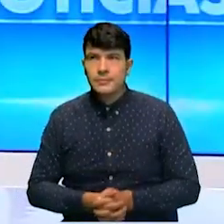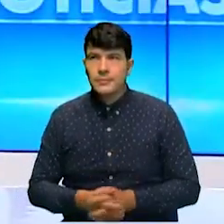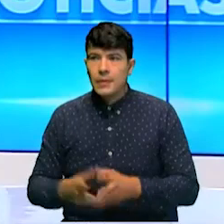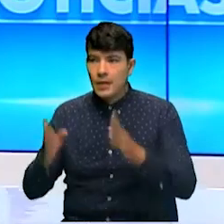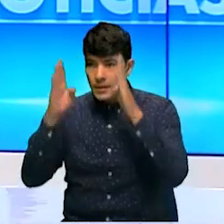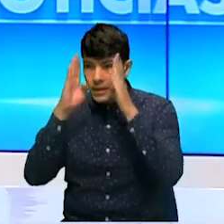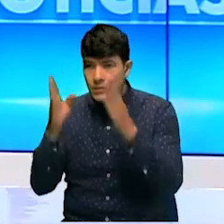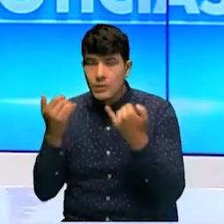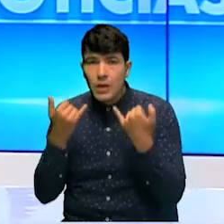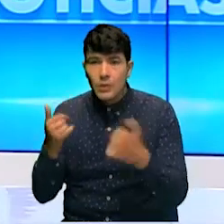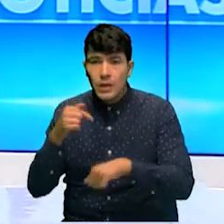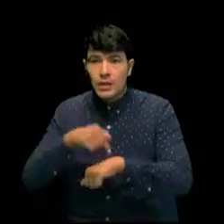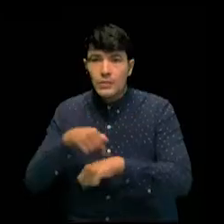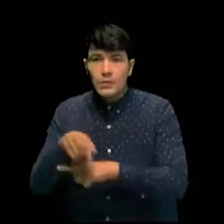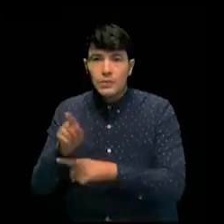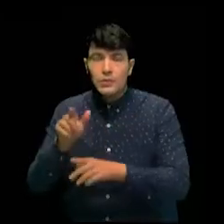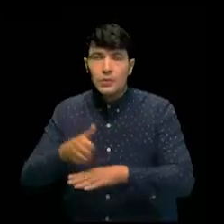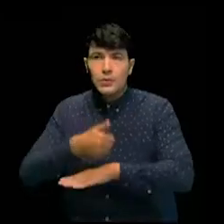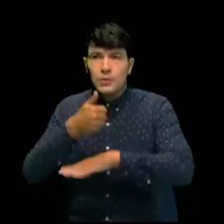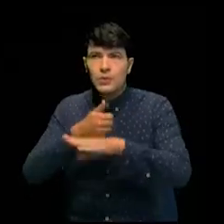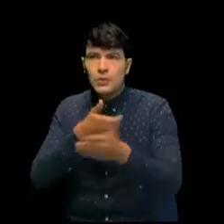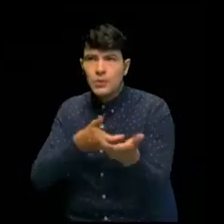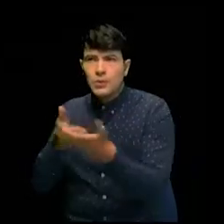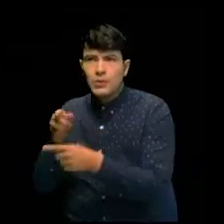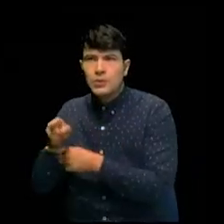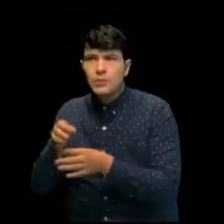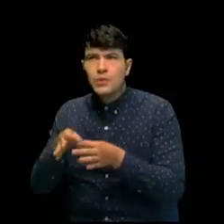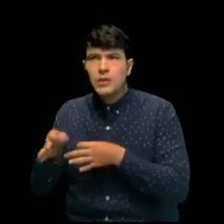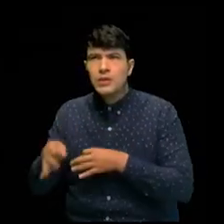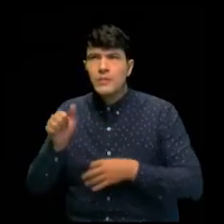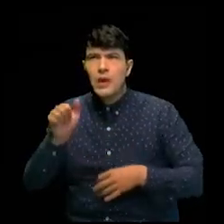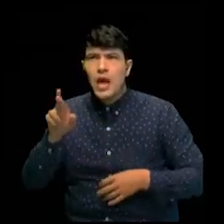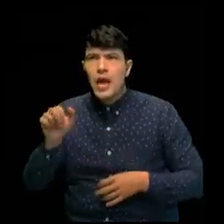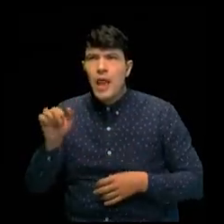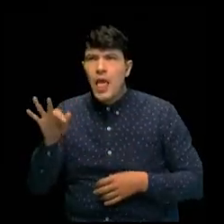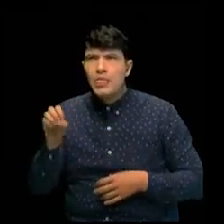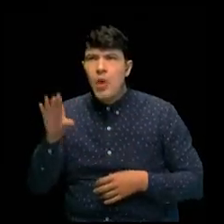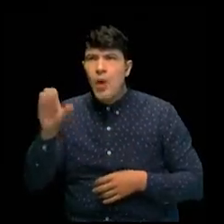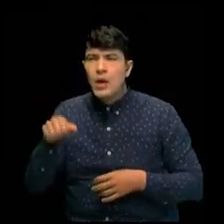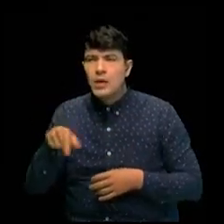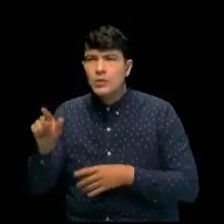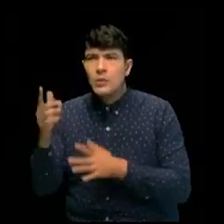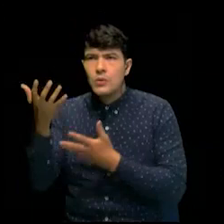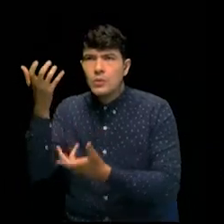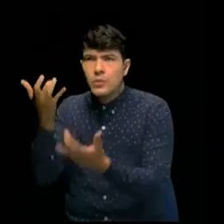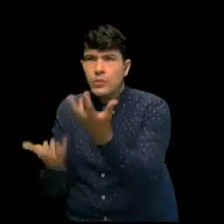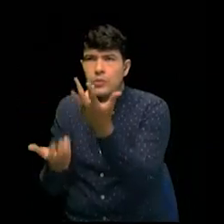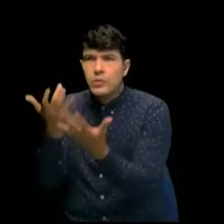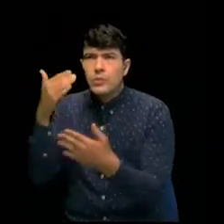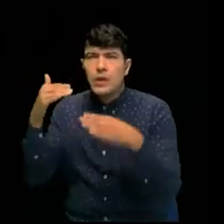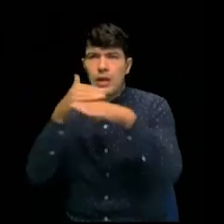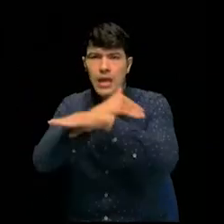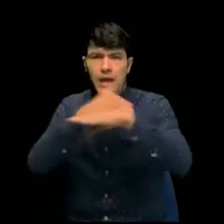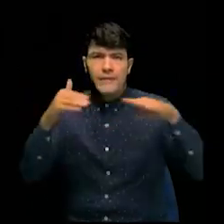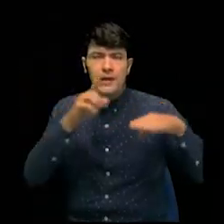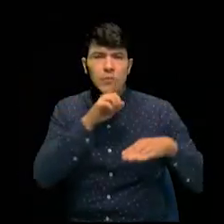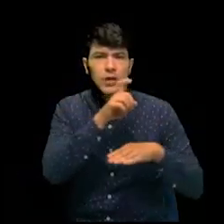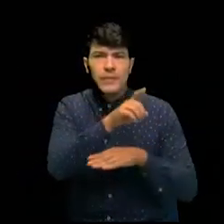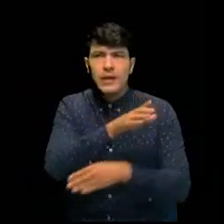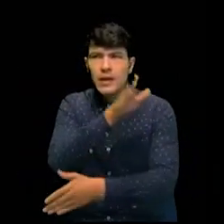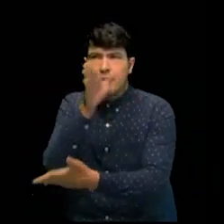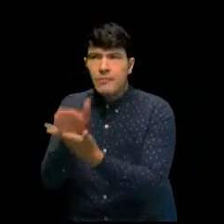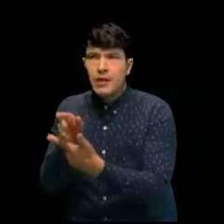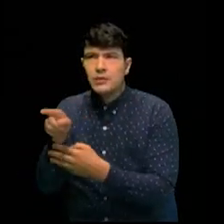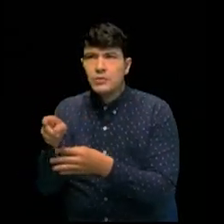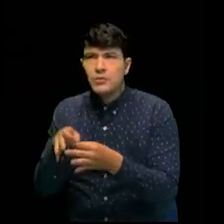Mucha atención que a esta hora bomberos voluntarios del municipio de Aratoca atienden un incendio forestal que se registra en la vía que de Bucaramanga conduce hacia